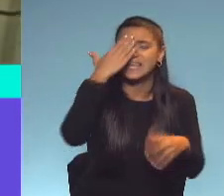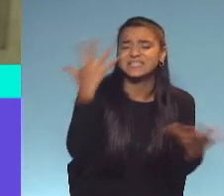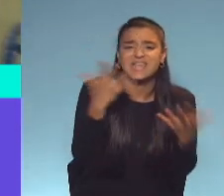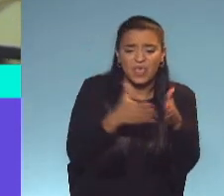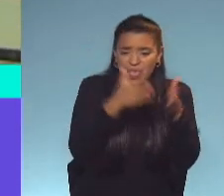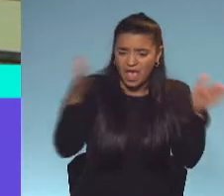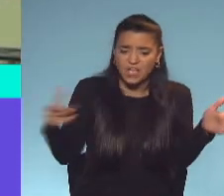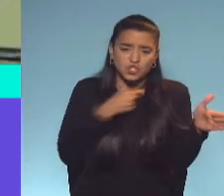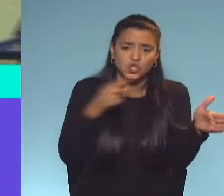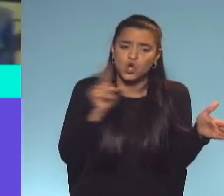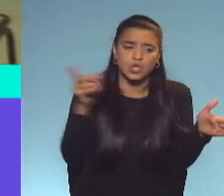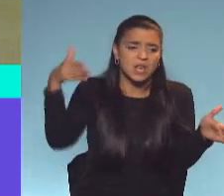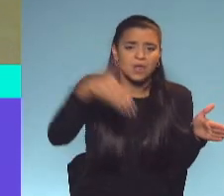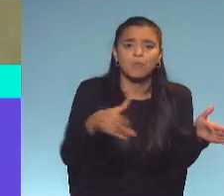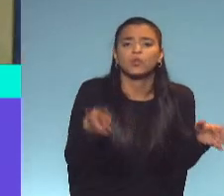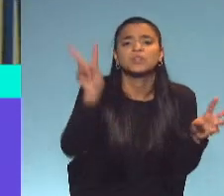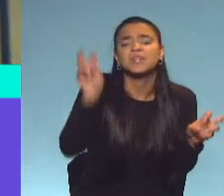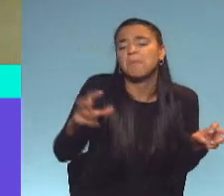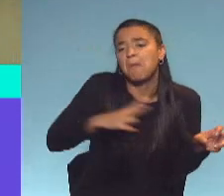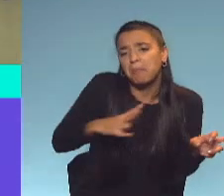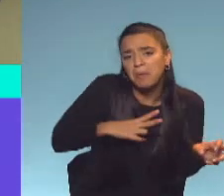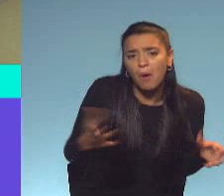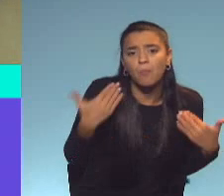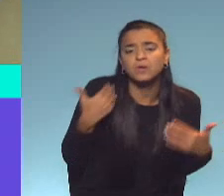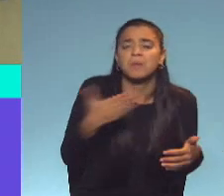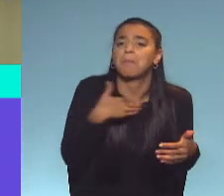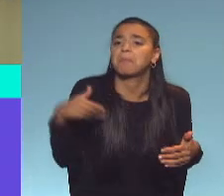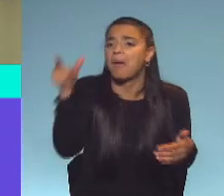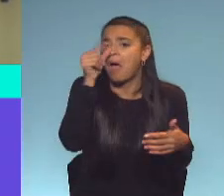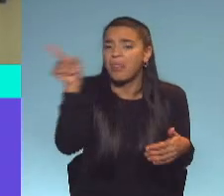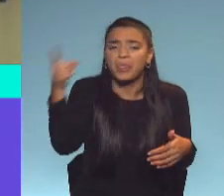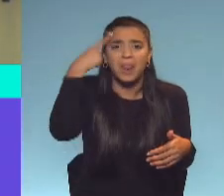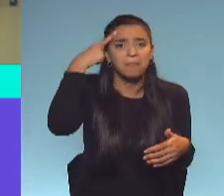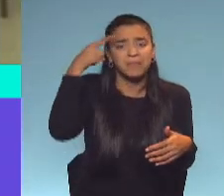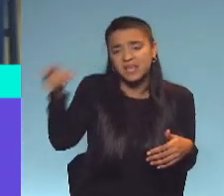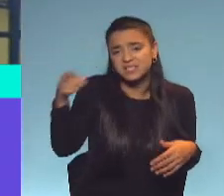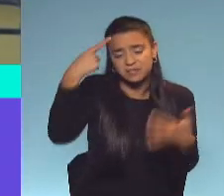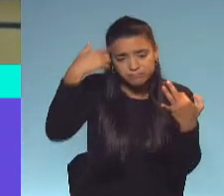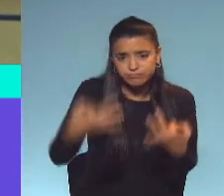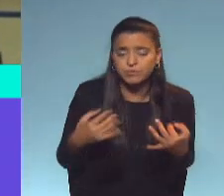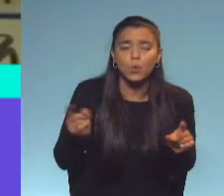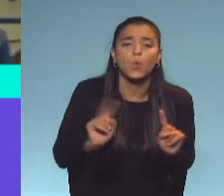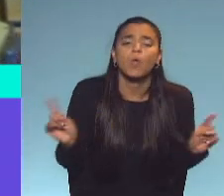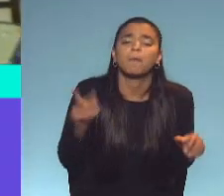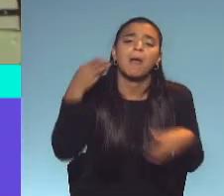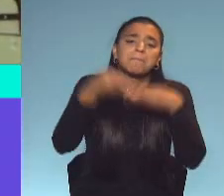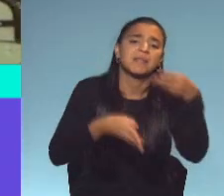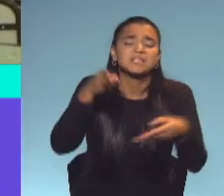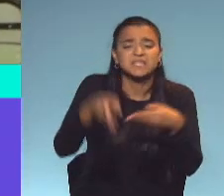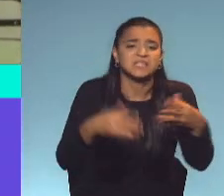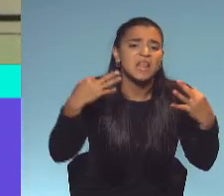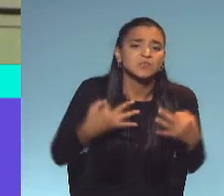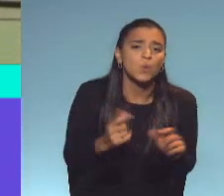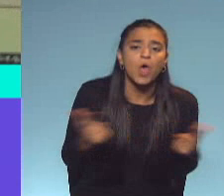por una cuestión, a ver, muy privada, que puede ser que sus papás no consideren que no están dadas las condiciones para que con la presencialidad estén